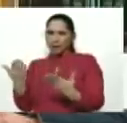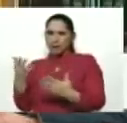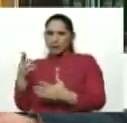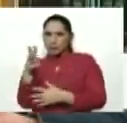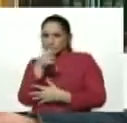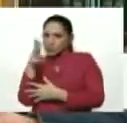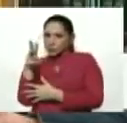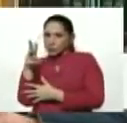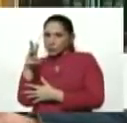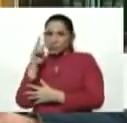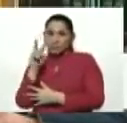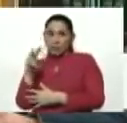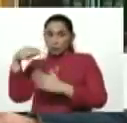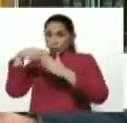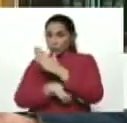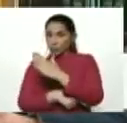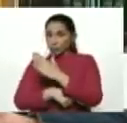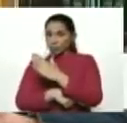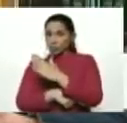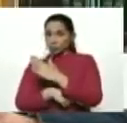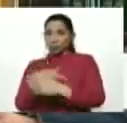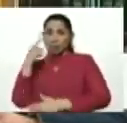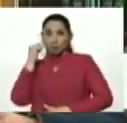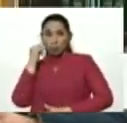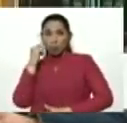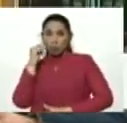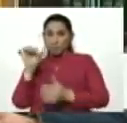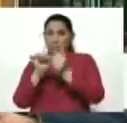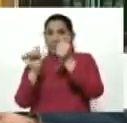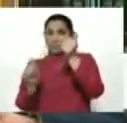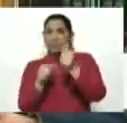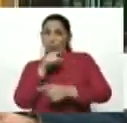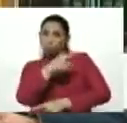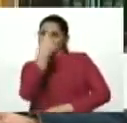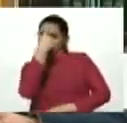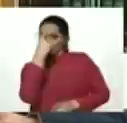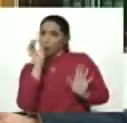observando a profundidad, señora vicepresidenta, ¿usted le consta?